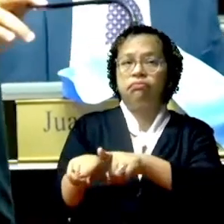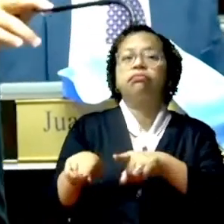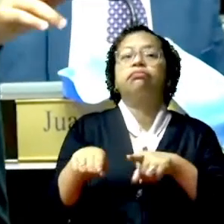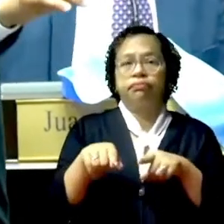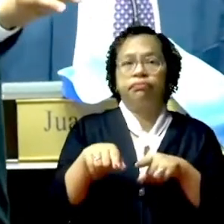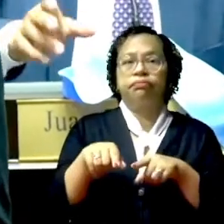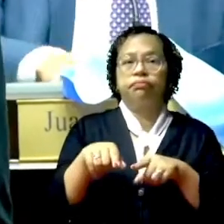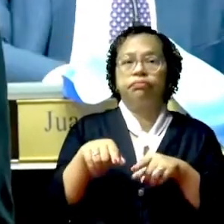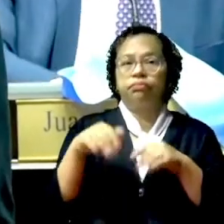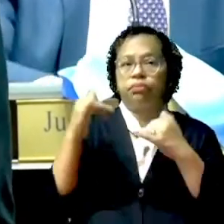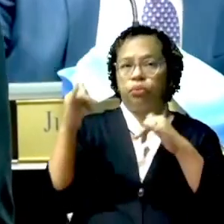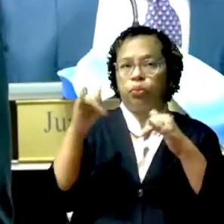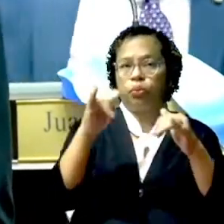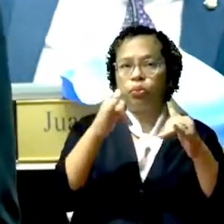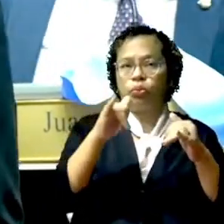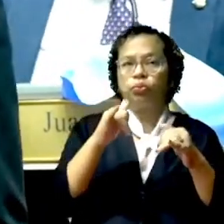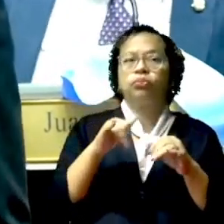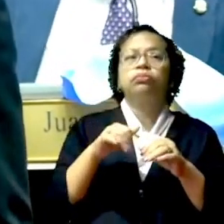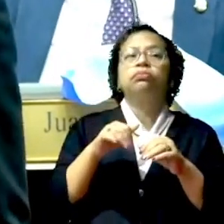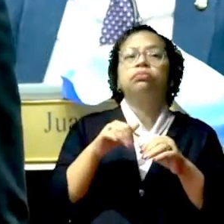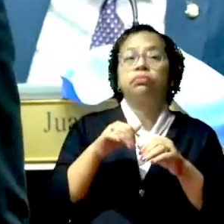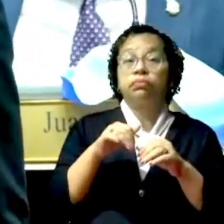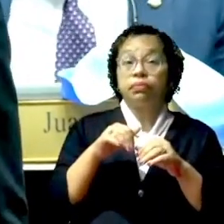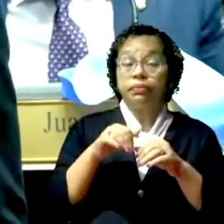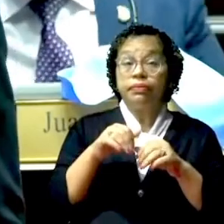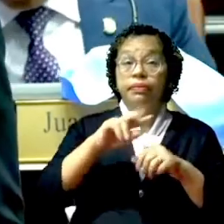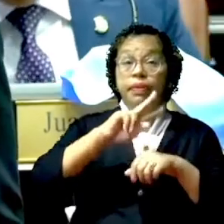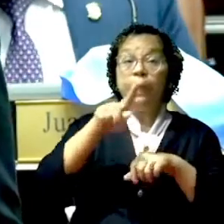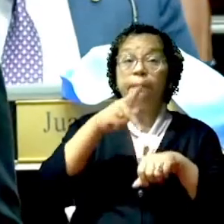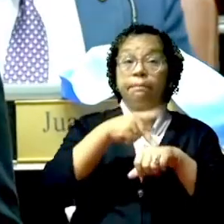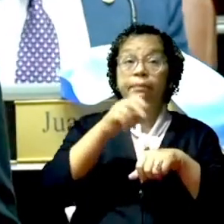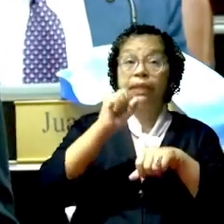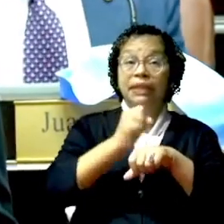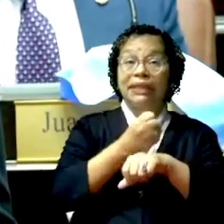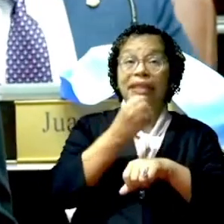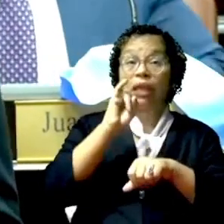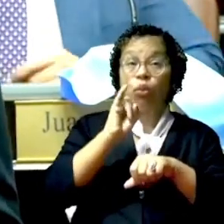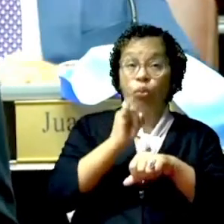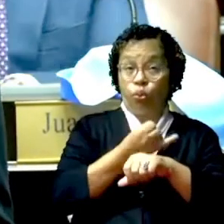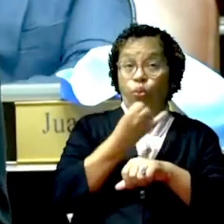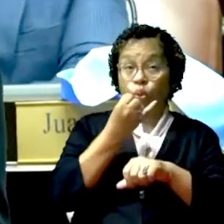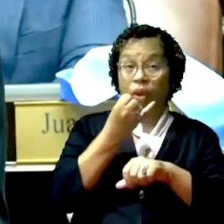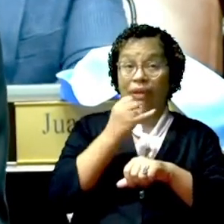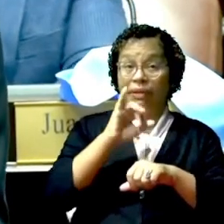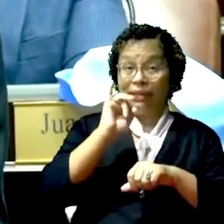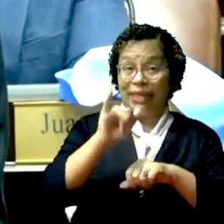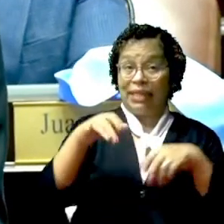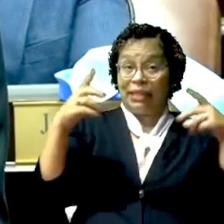Juan, es el municipio donde más se ha desarrollado esta disciplina.